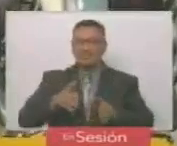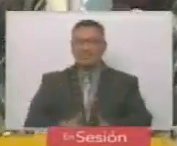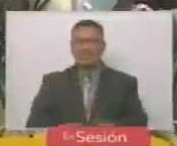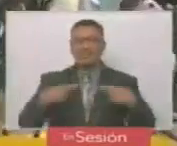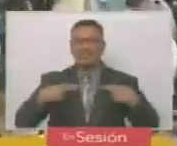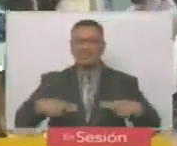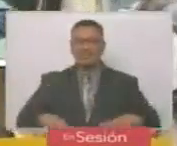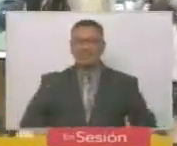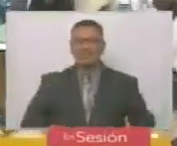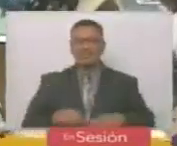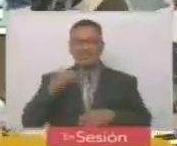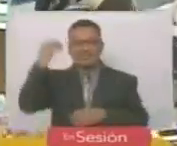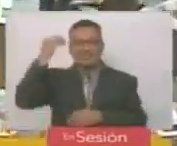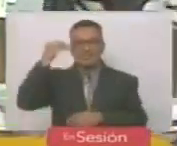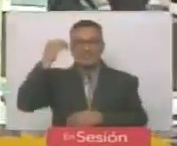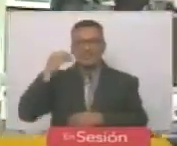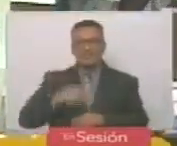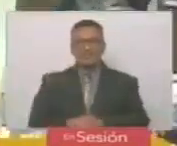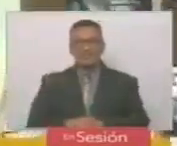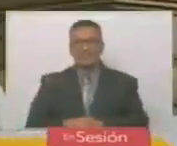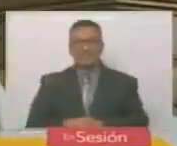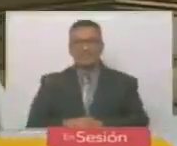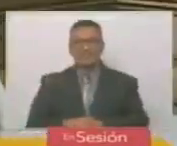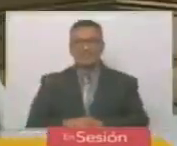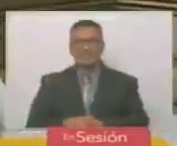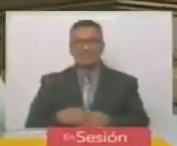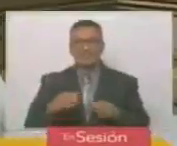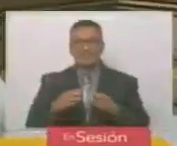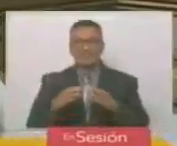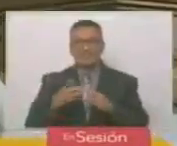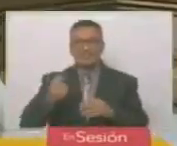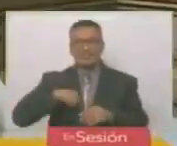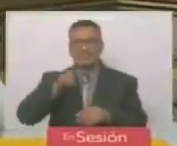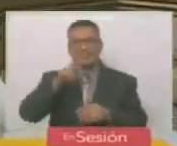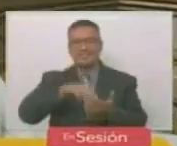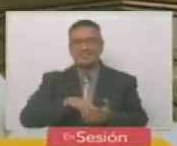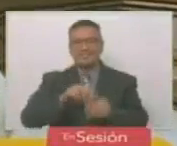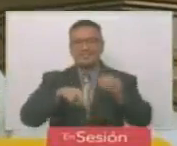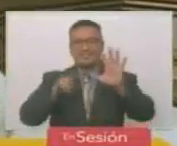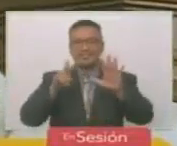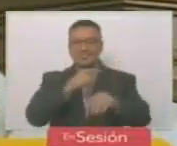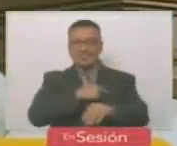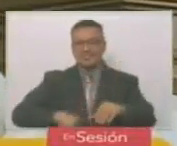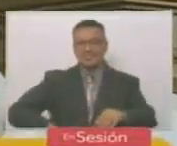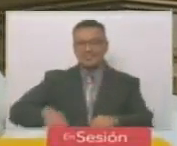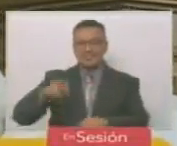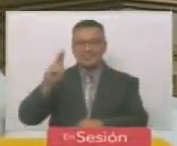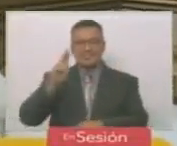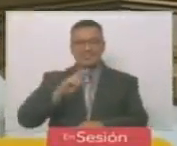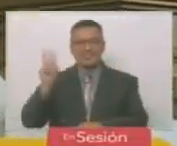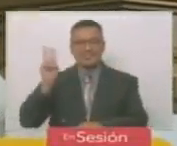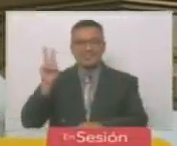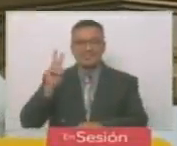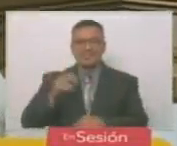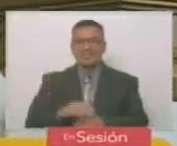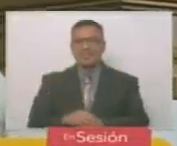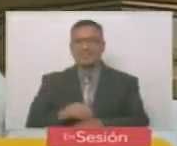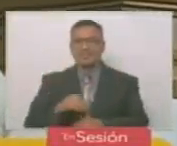Humanizado, considerando que el 11 de junio de 2017 el presidente de la República Bolivariana de